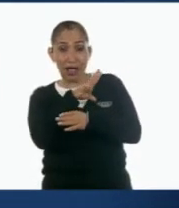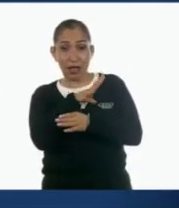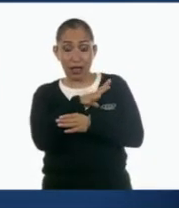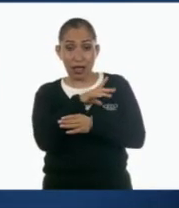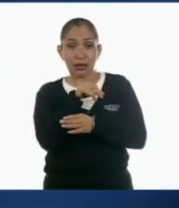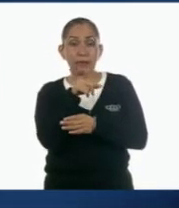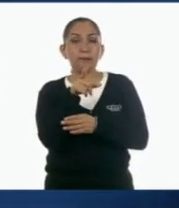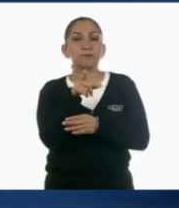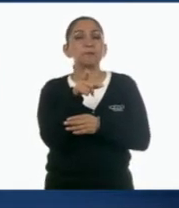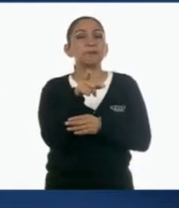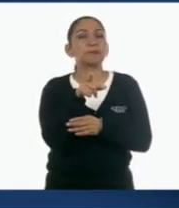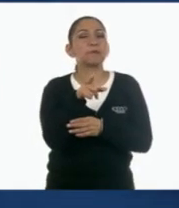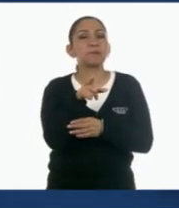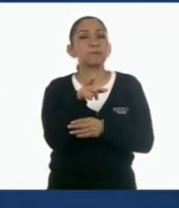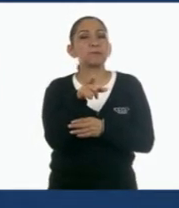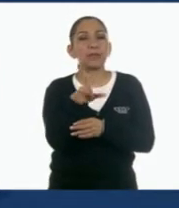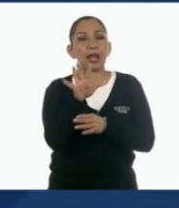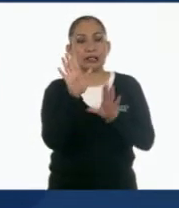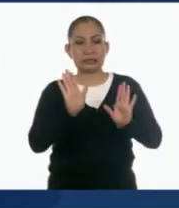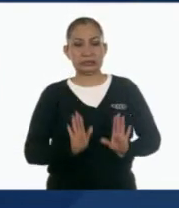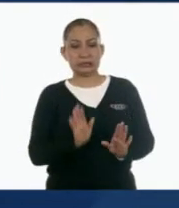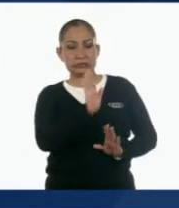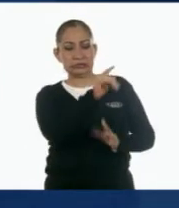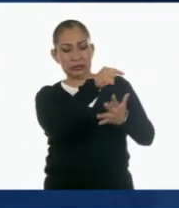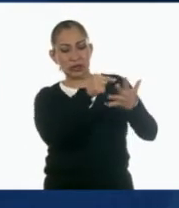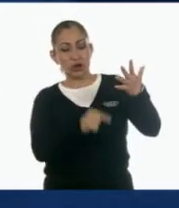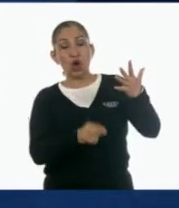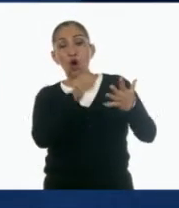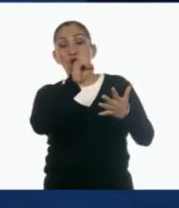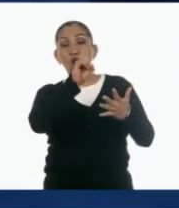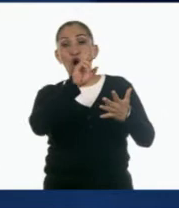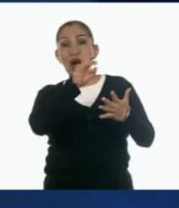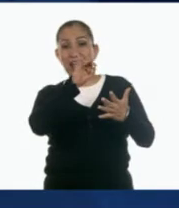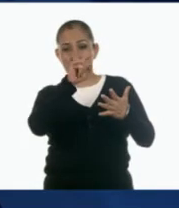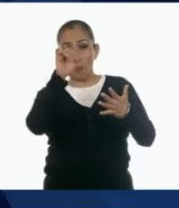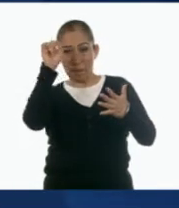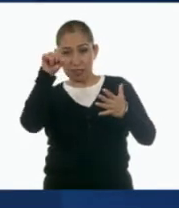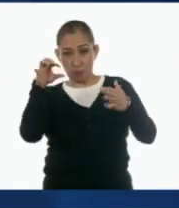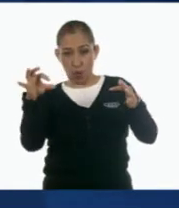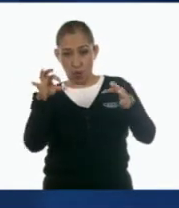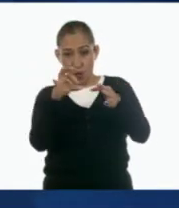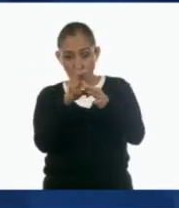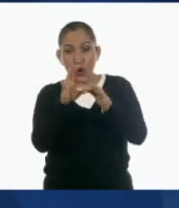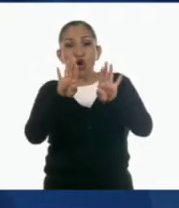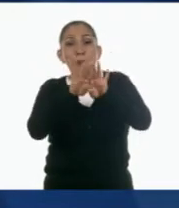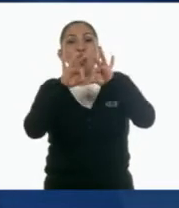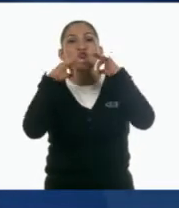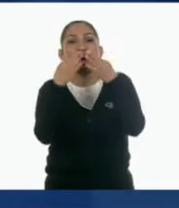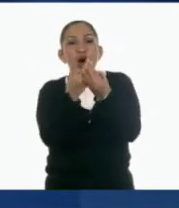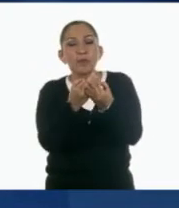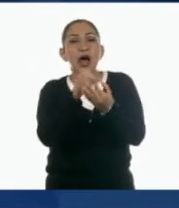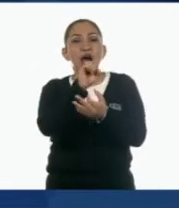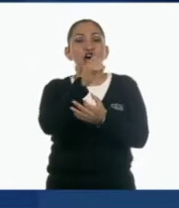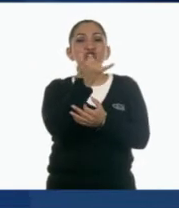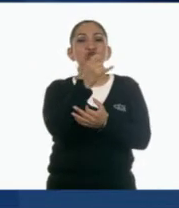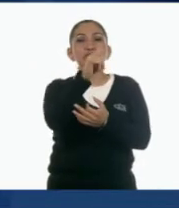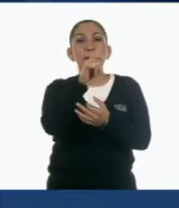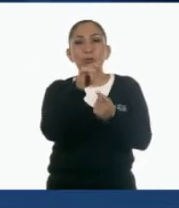tenemos los tipos de oraciones que se están relacionando, de qué manera, por